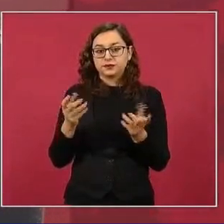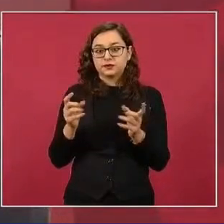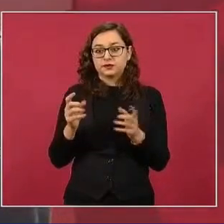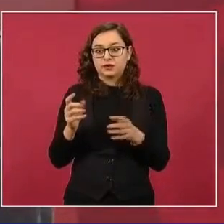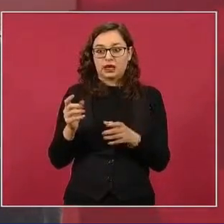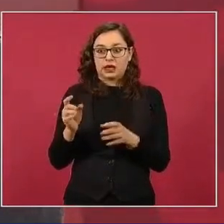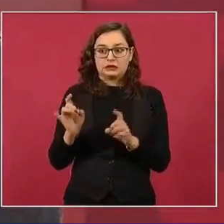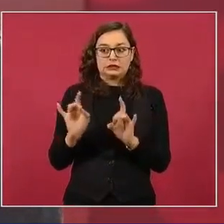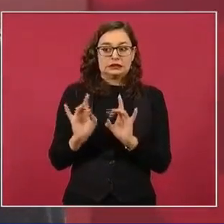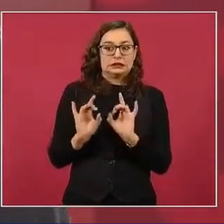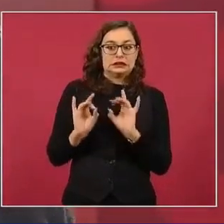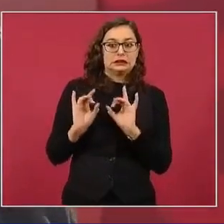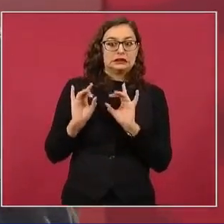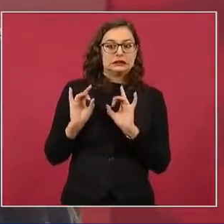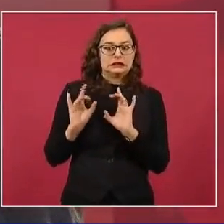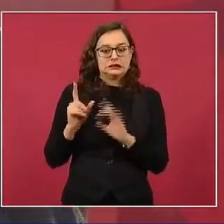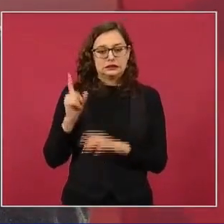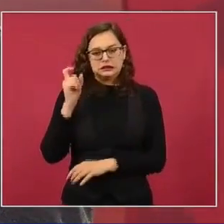intratable